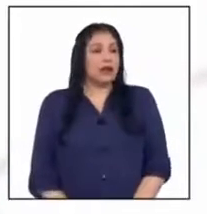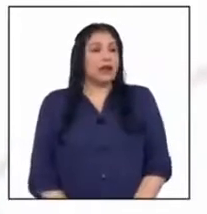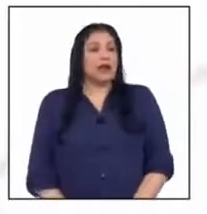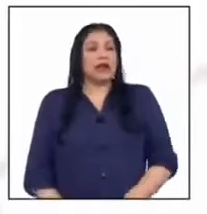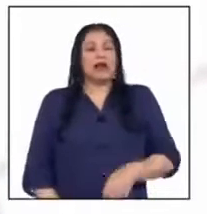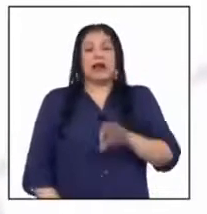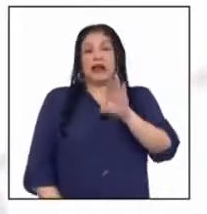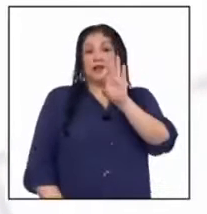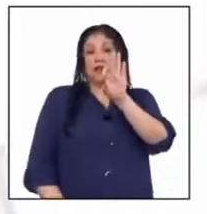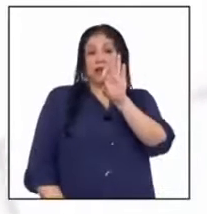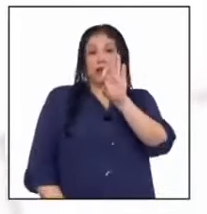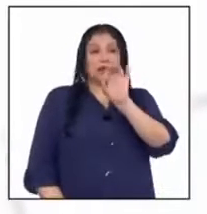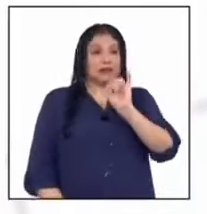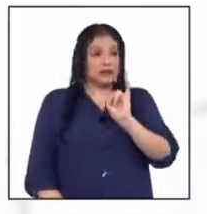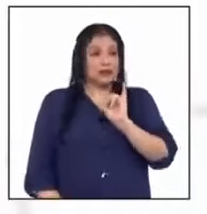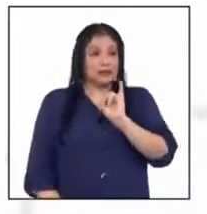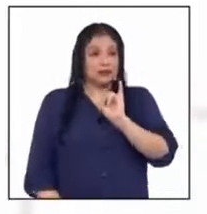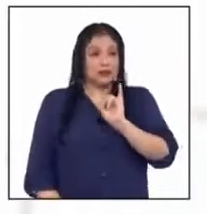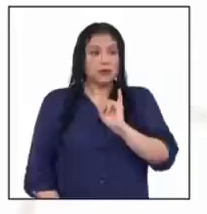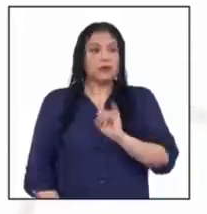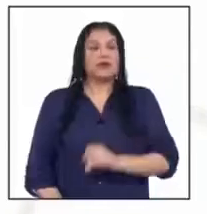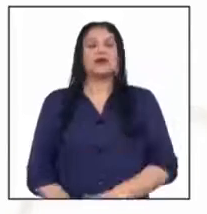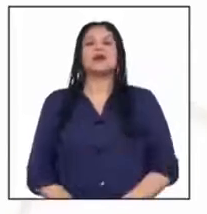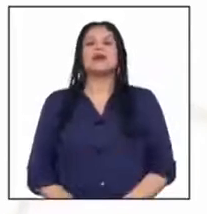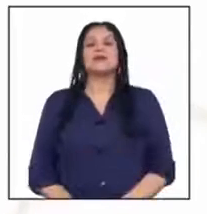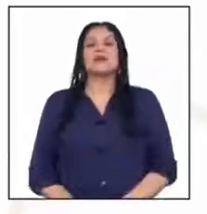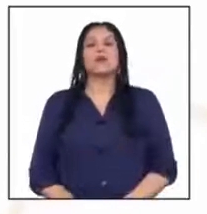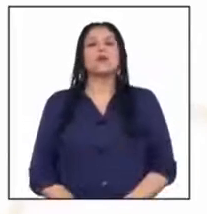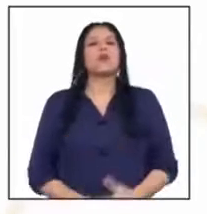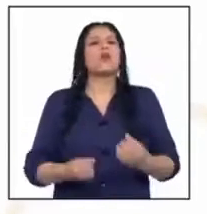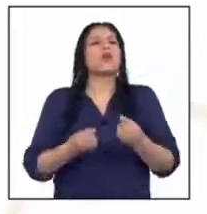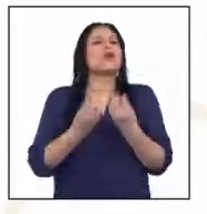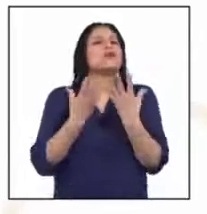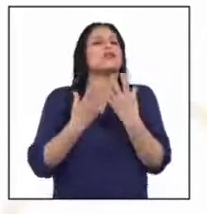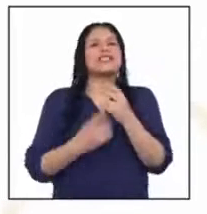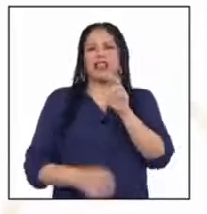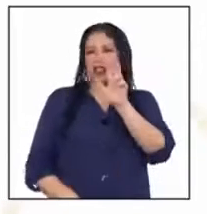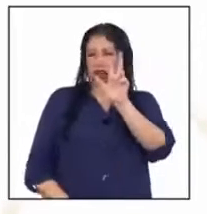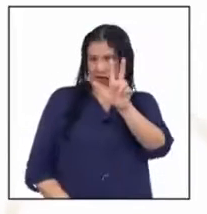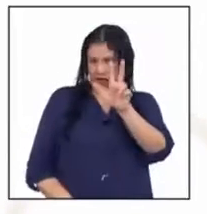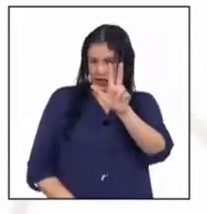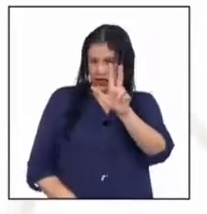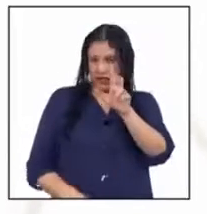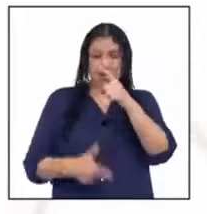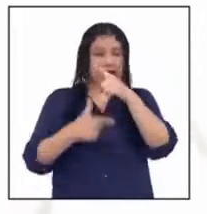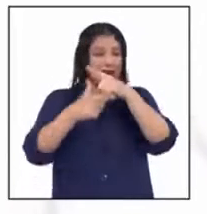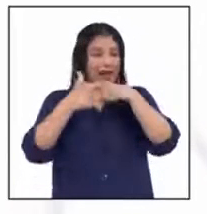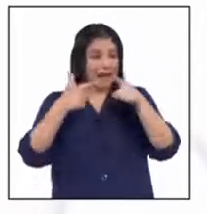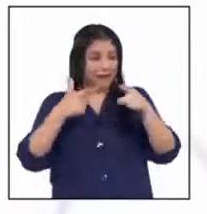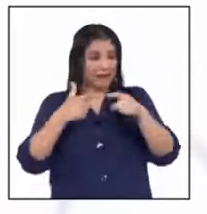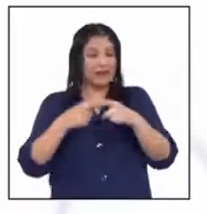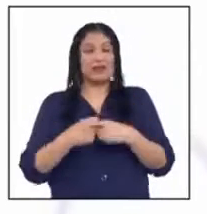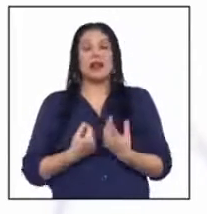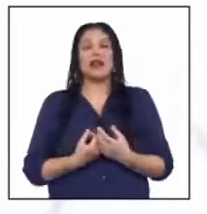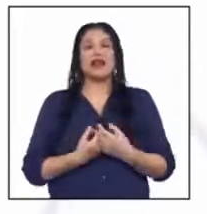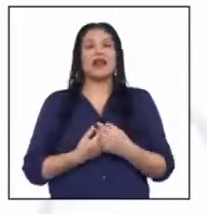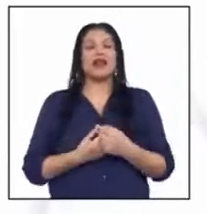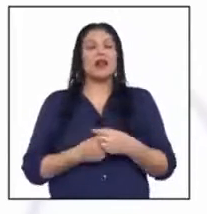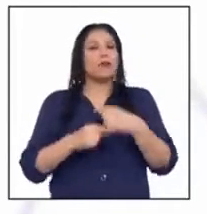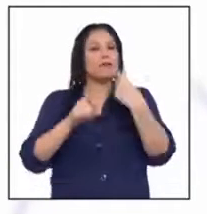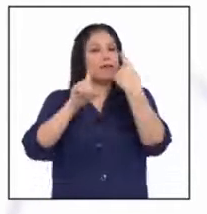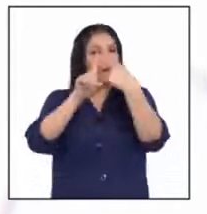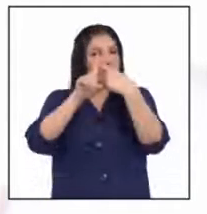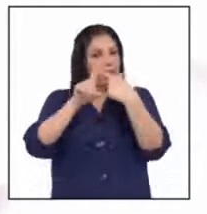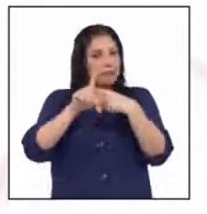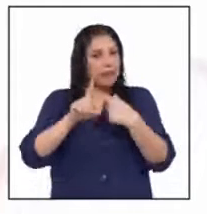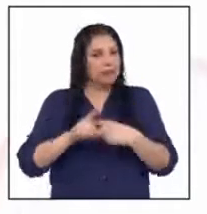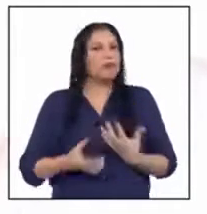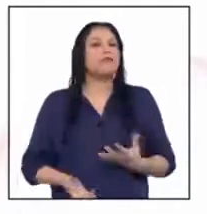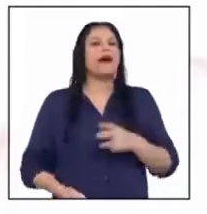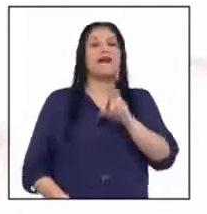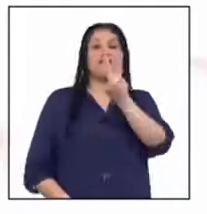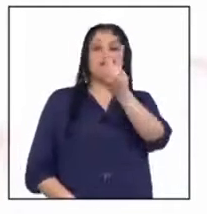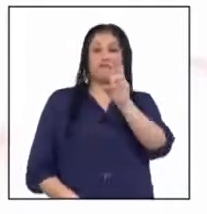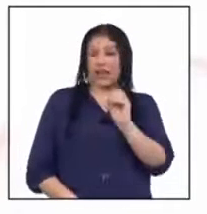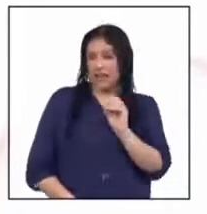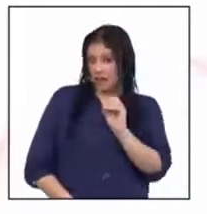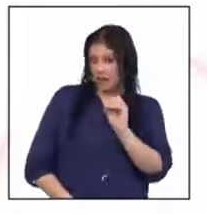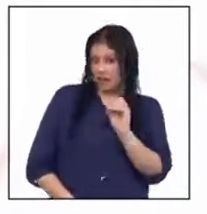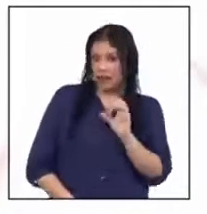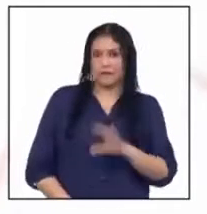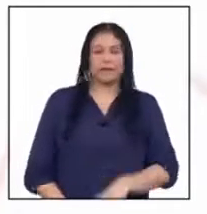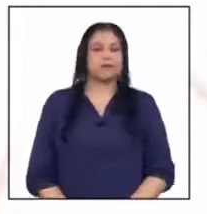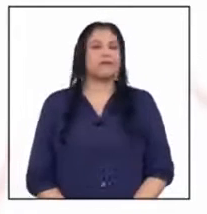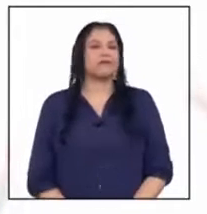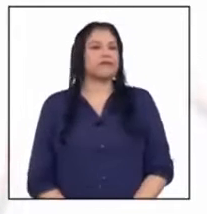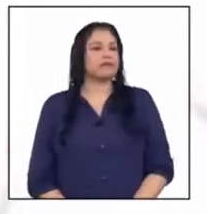sub 1, cuyo valor es 3, entre el número total de datos, que es 20. Es